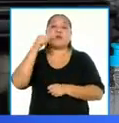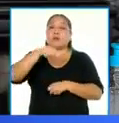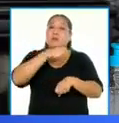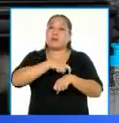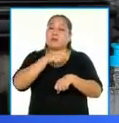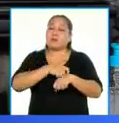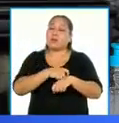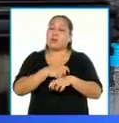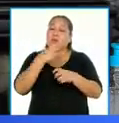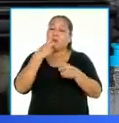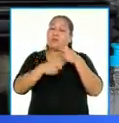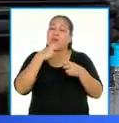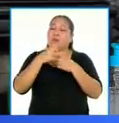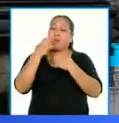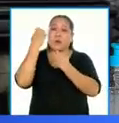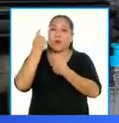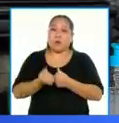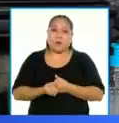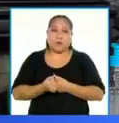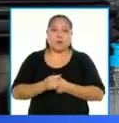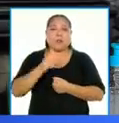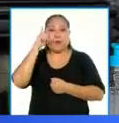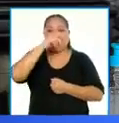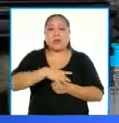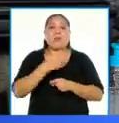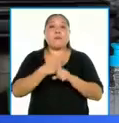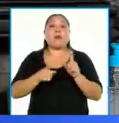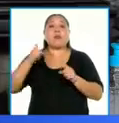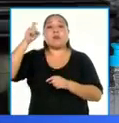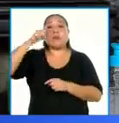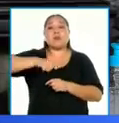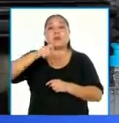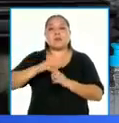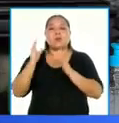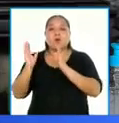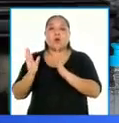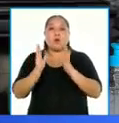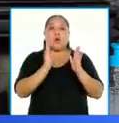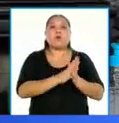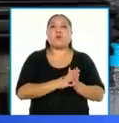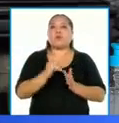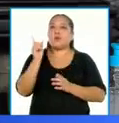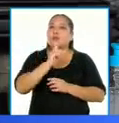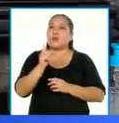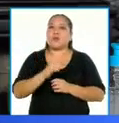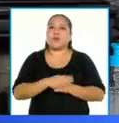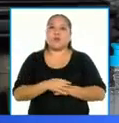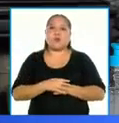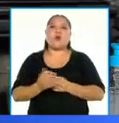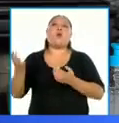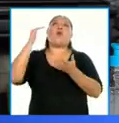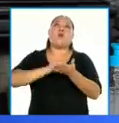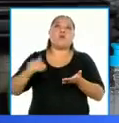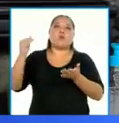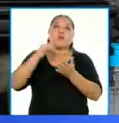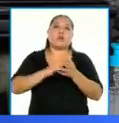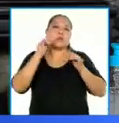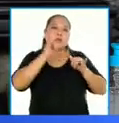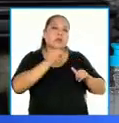situación económica no da para más, pero tenemos que hacerlo de forma ordenada para no tener que volver a